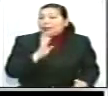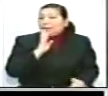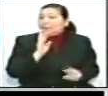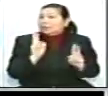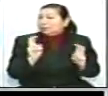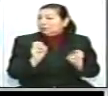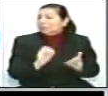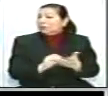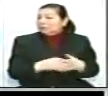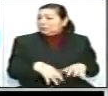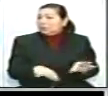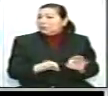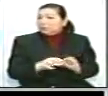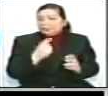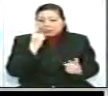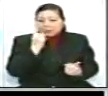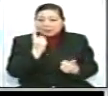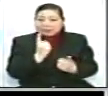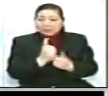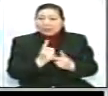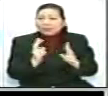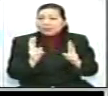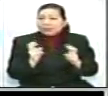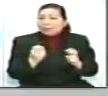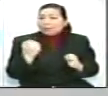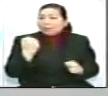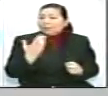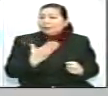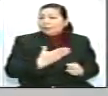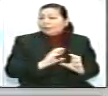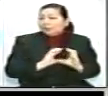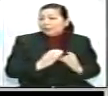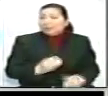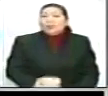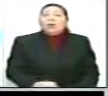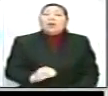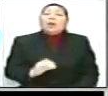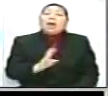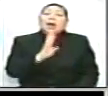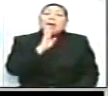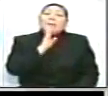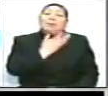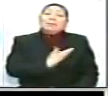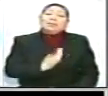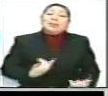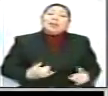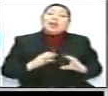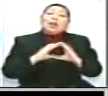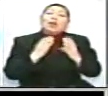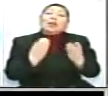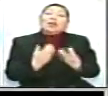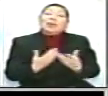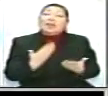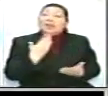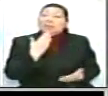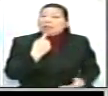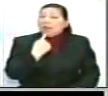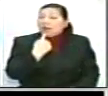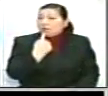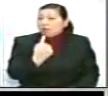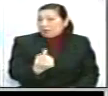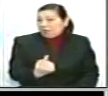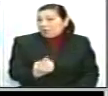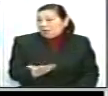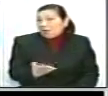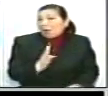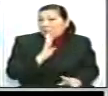puntos importantes dados a conocer por el titular del Poder Legislativo, Pedro Laechea Álvarez Calderón, quien ha anunciado, como bien lo